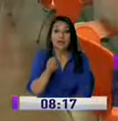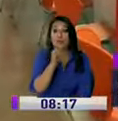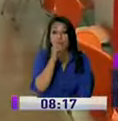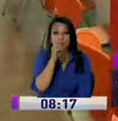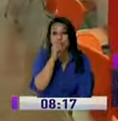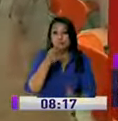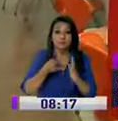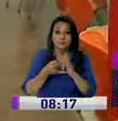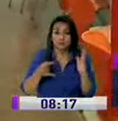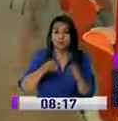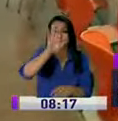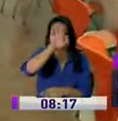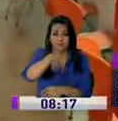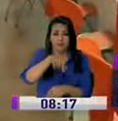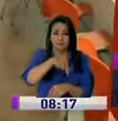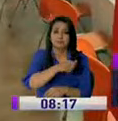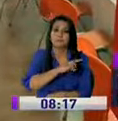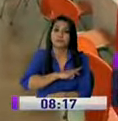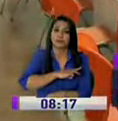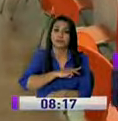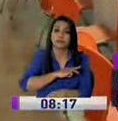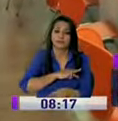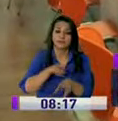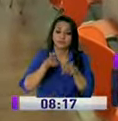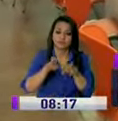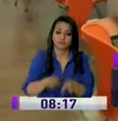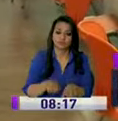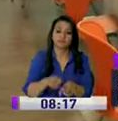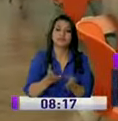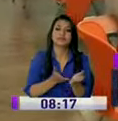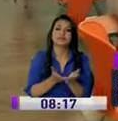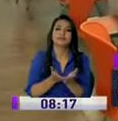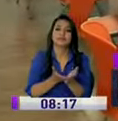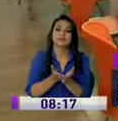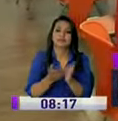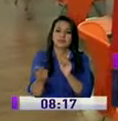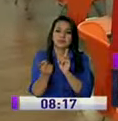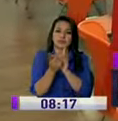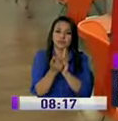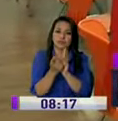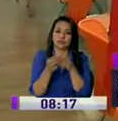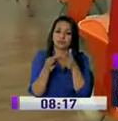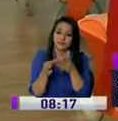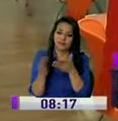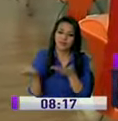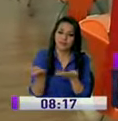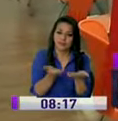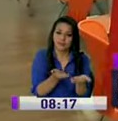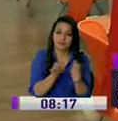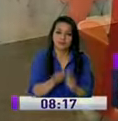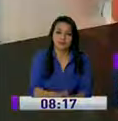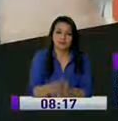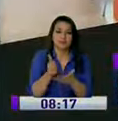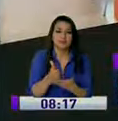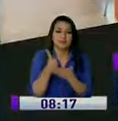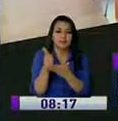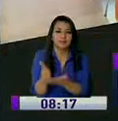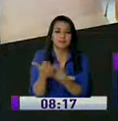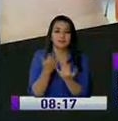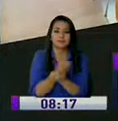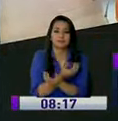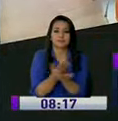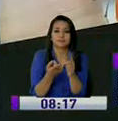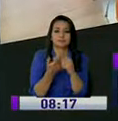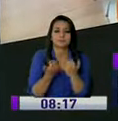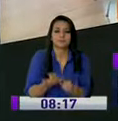pueden acercarse aquí a las ventanillas de servicio al cliente del municipio de Quito y recibirán una asesoría. Esta es la información. A esta hora